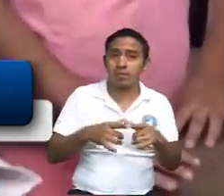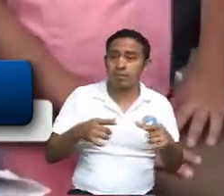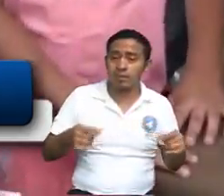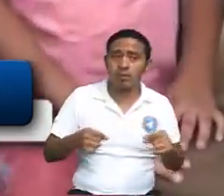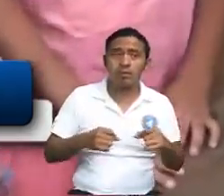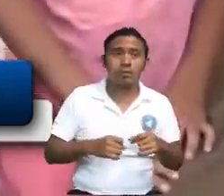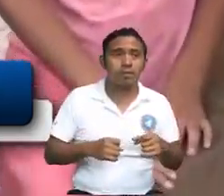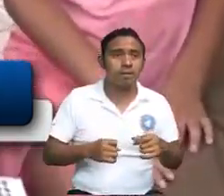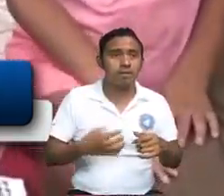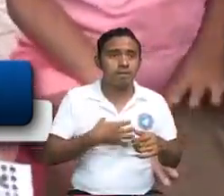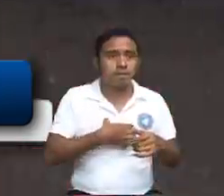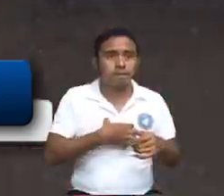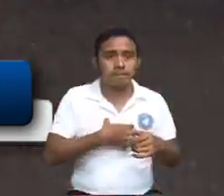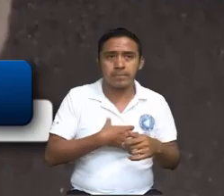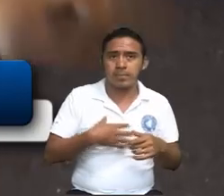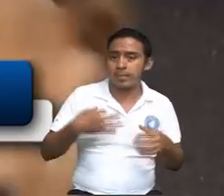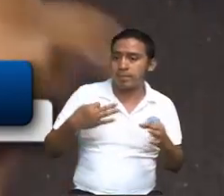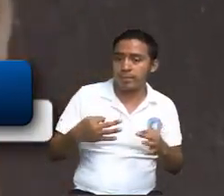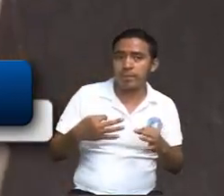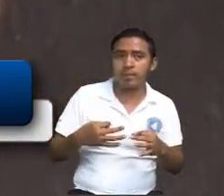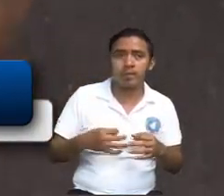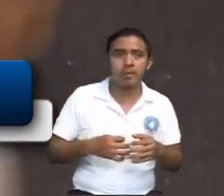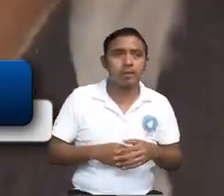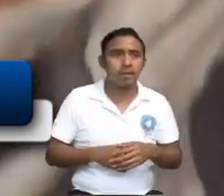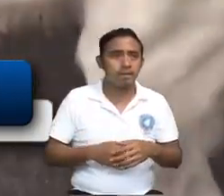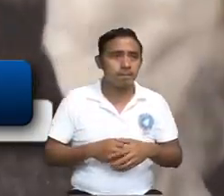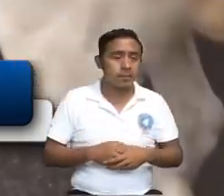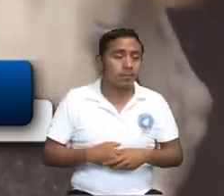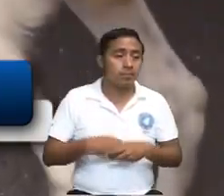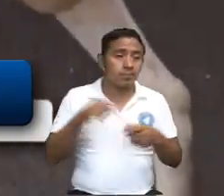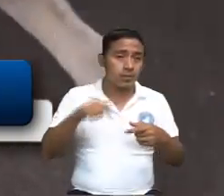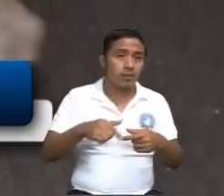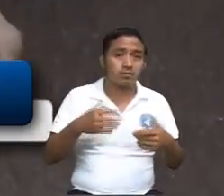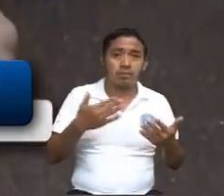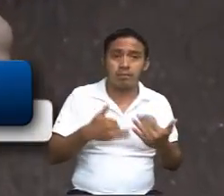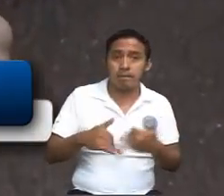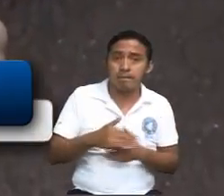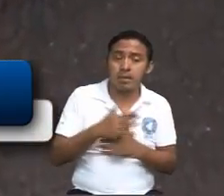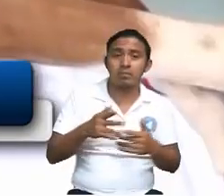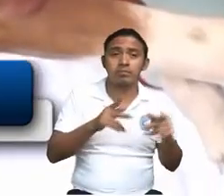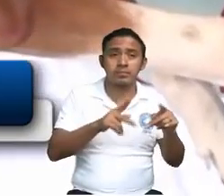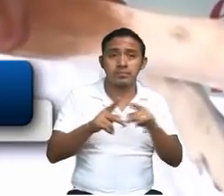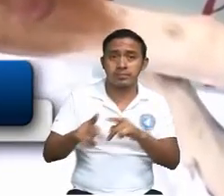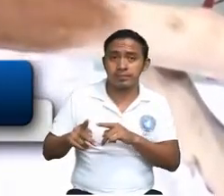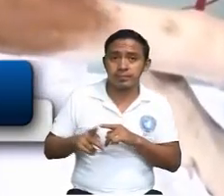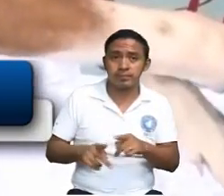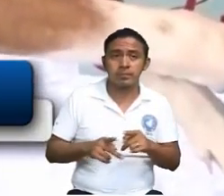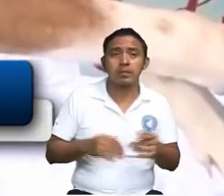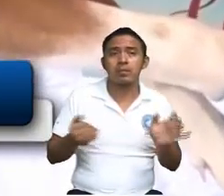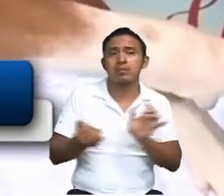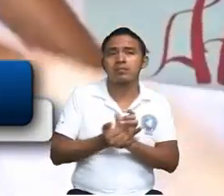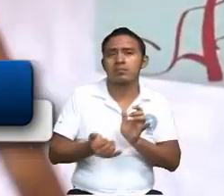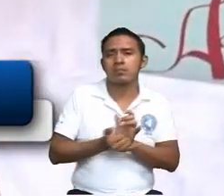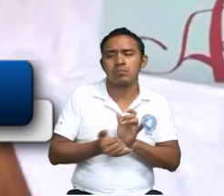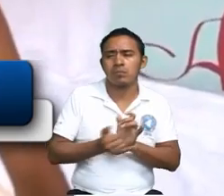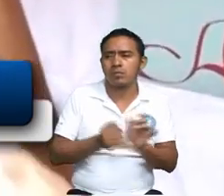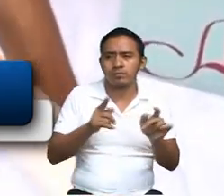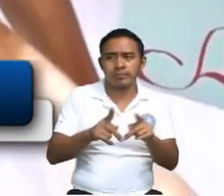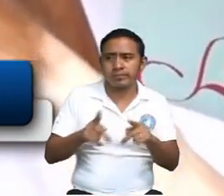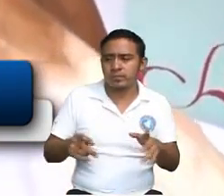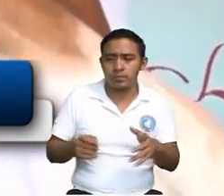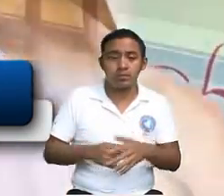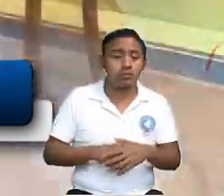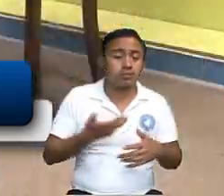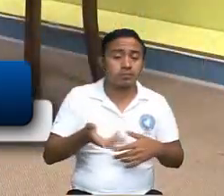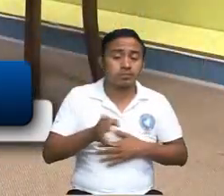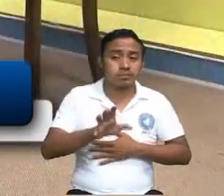de los departamentos más grandes de la capital, donde hay mayor población, ¿verdad?, y igual mayor población de